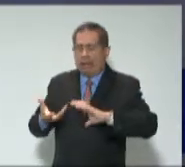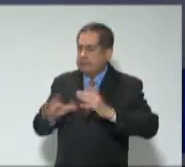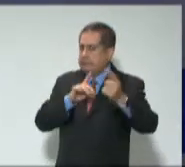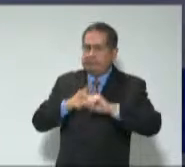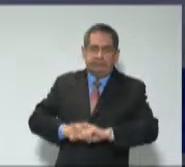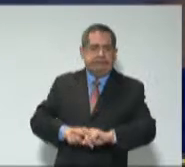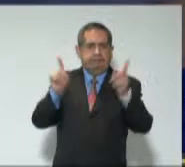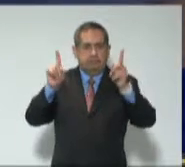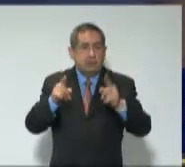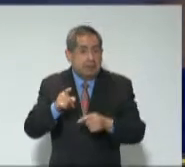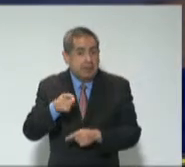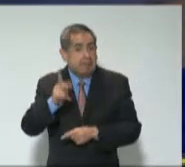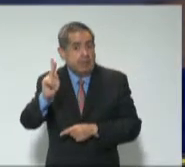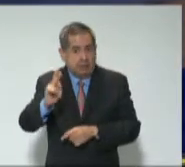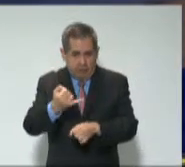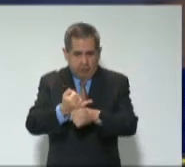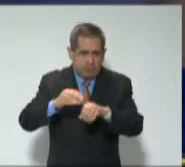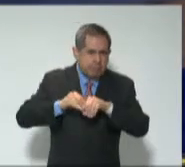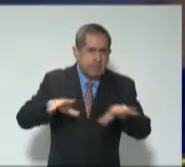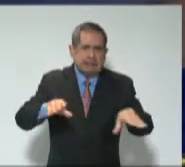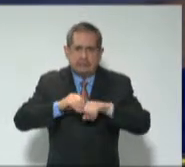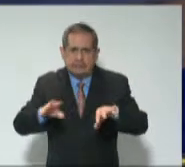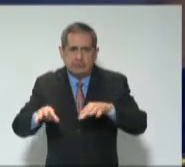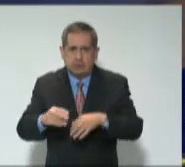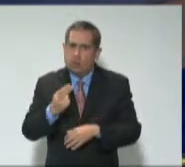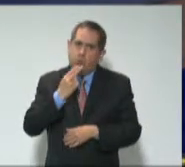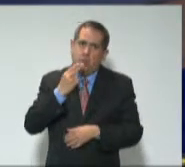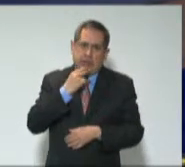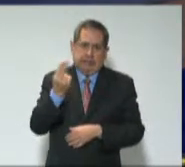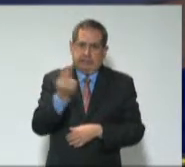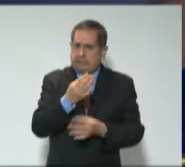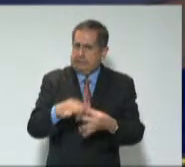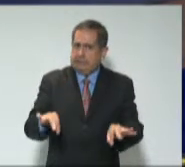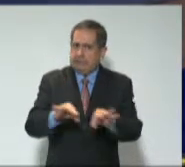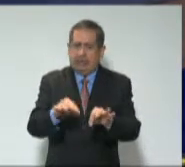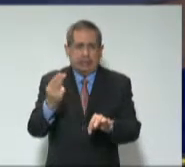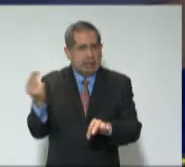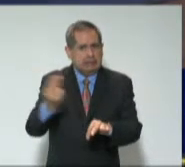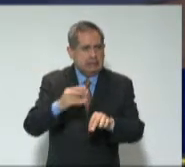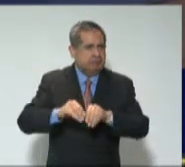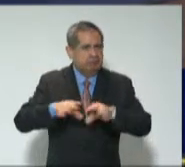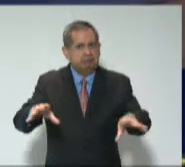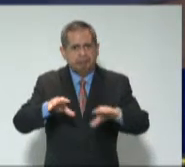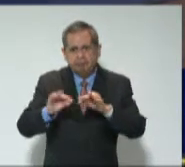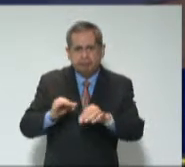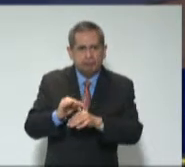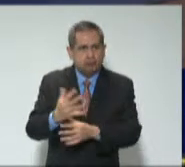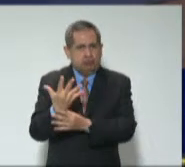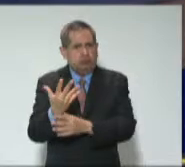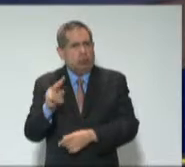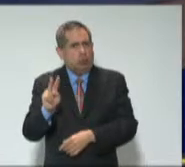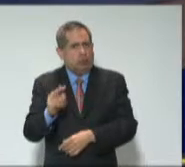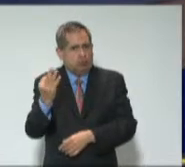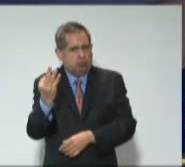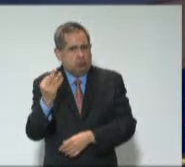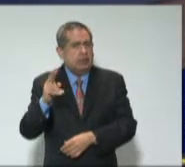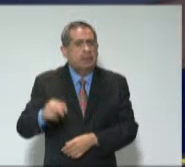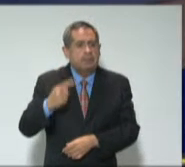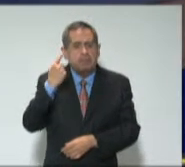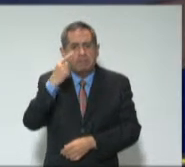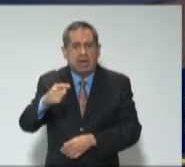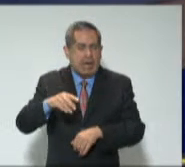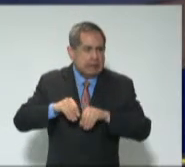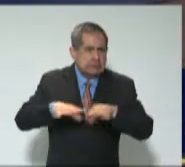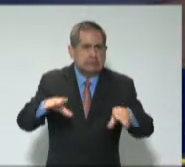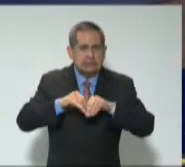la publicidad de información confiable y útil Aún es vigente especialmente para realizar una efectiva